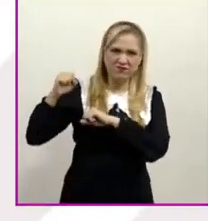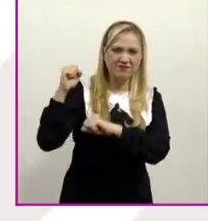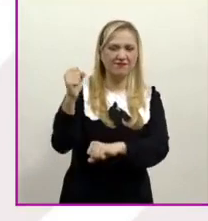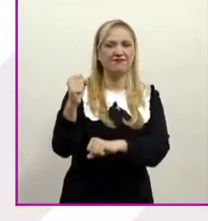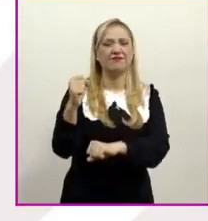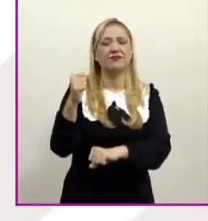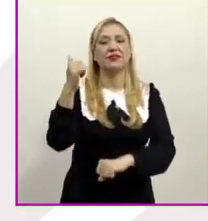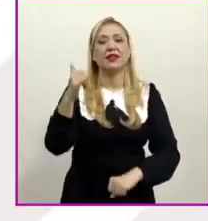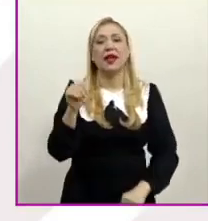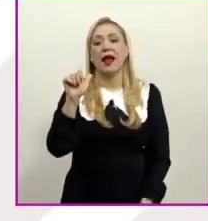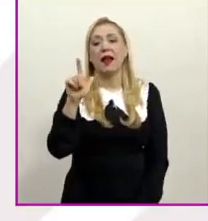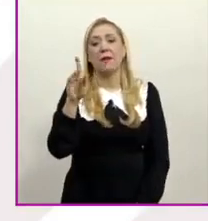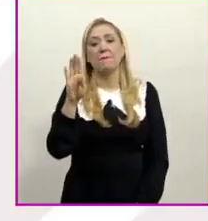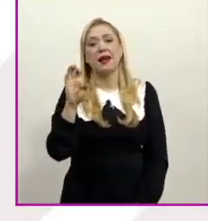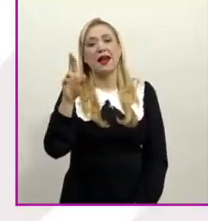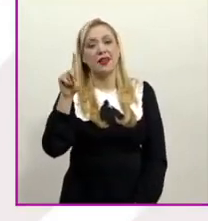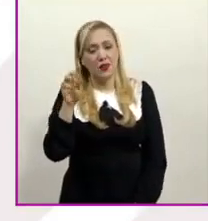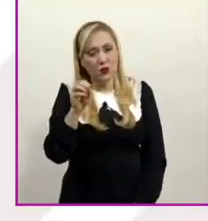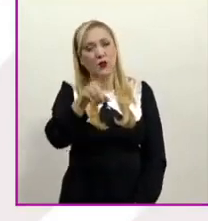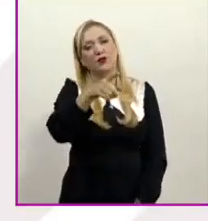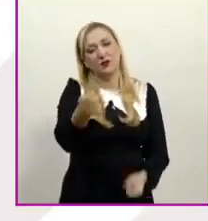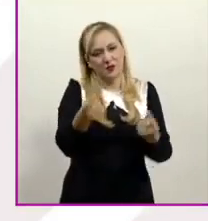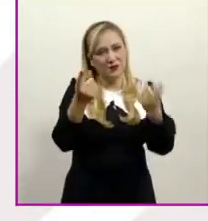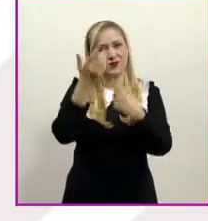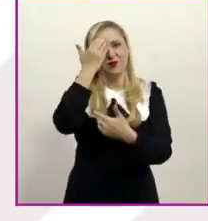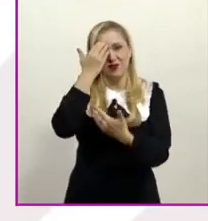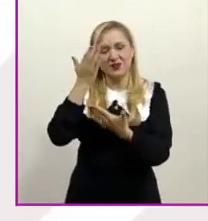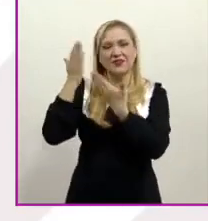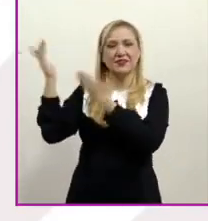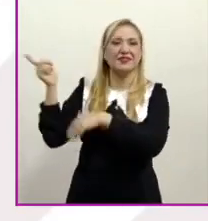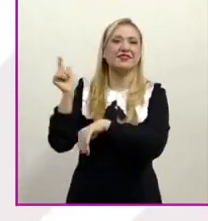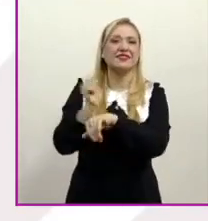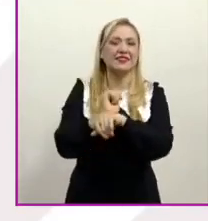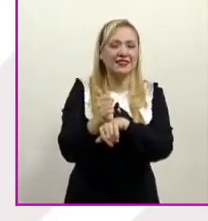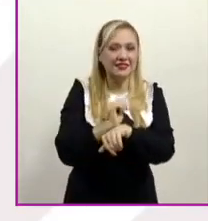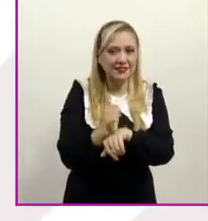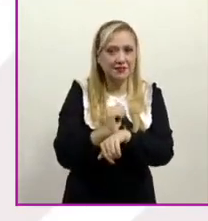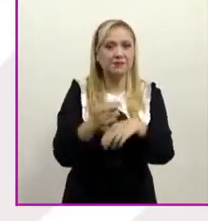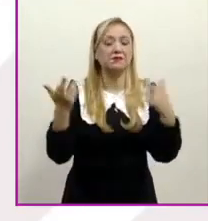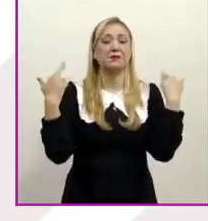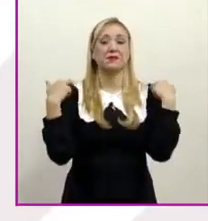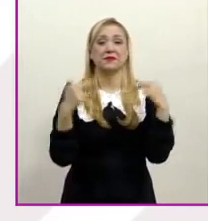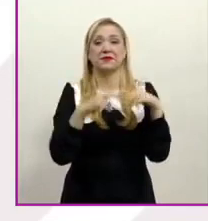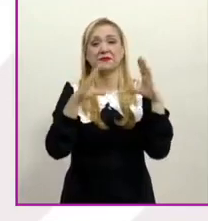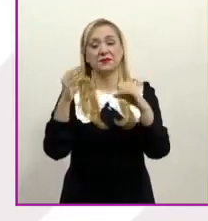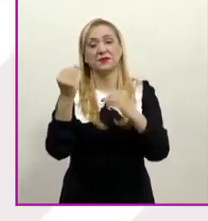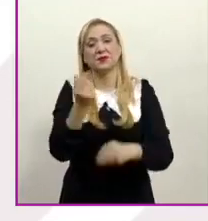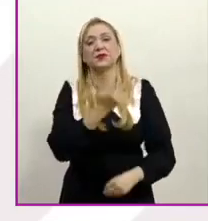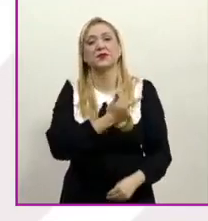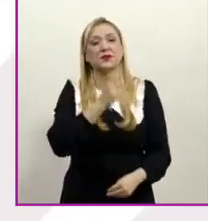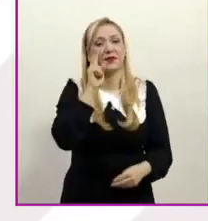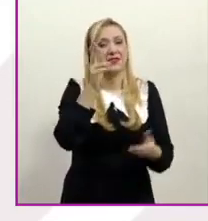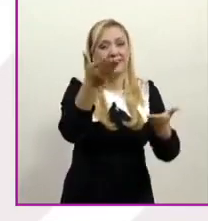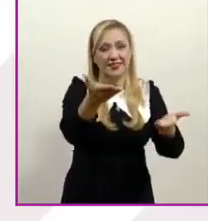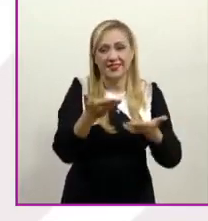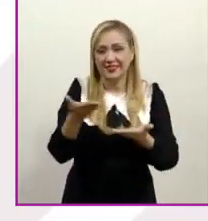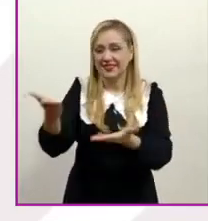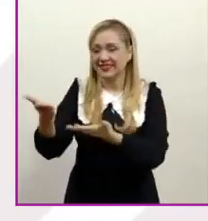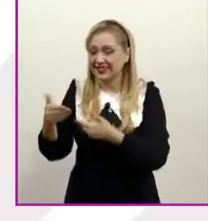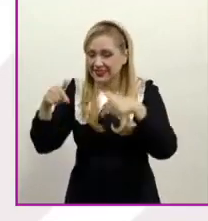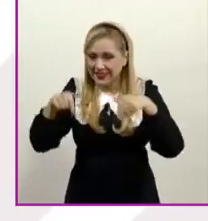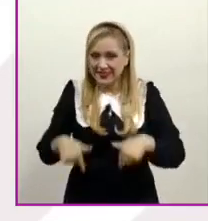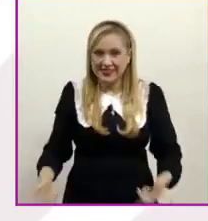y Alberto Juárez, a quien seguramente también ubican como actor y como docente. Me da muchísimo gusto recibirles en